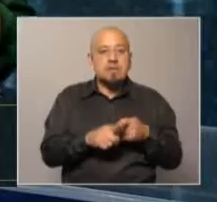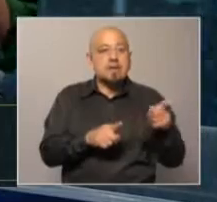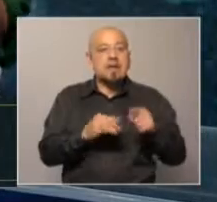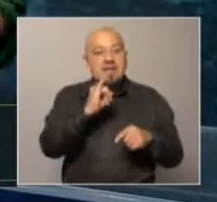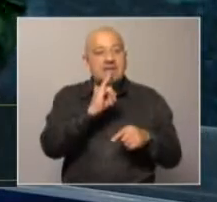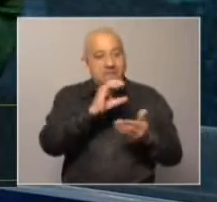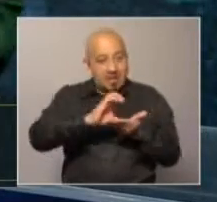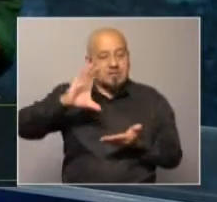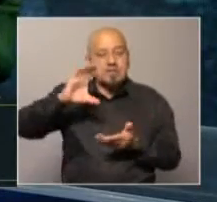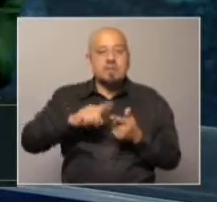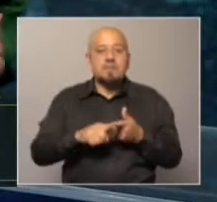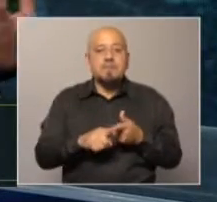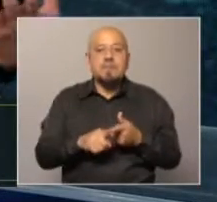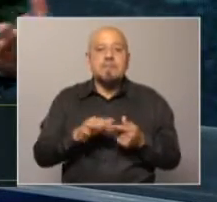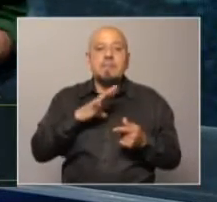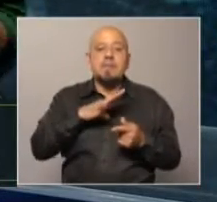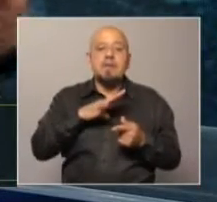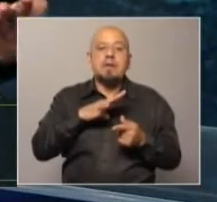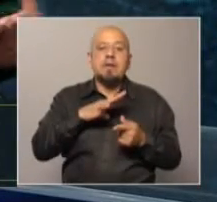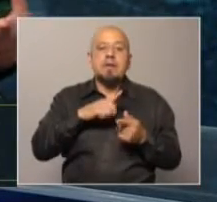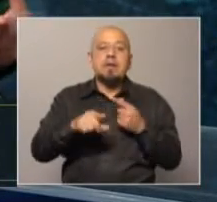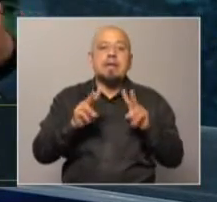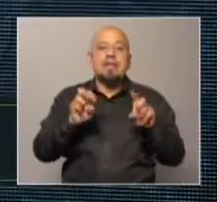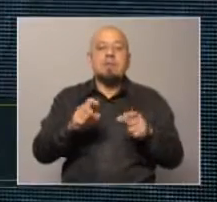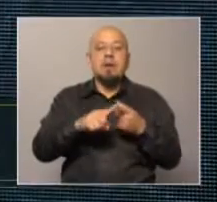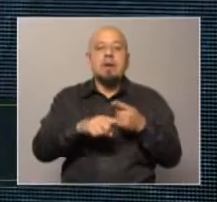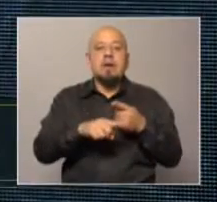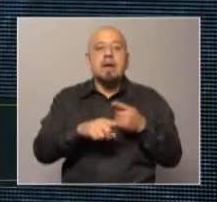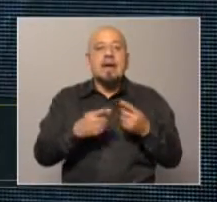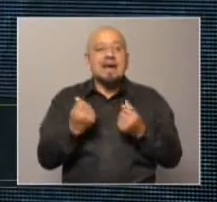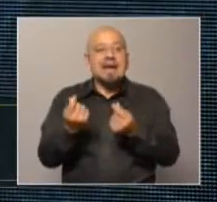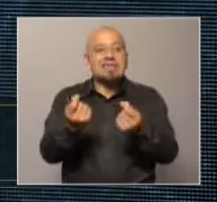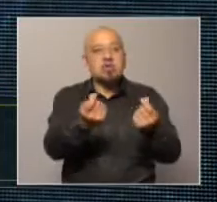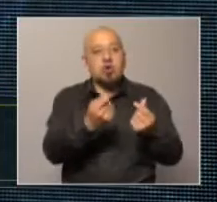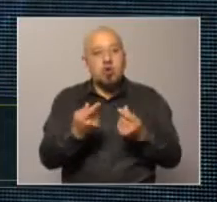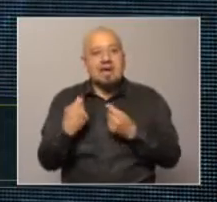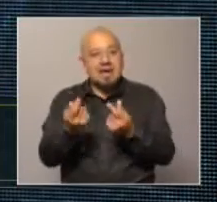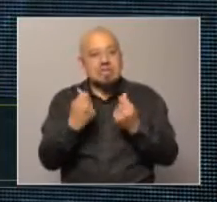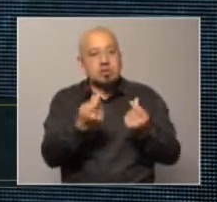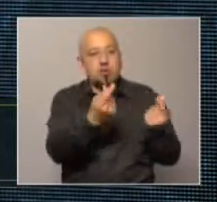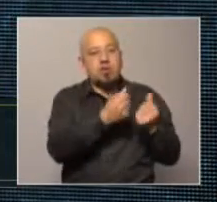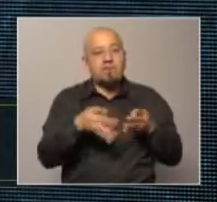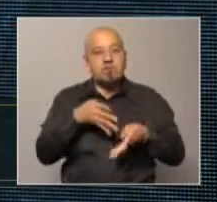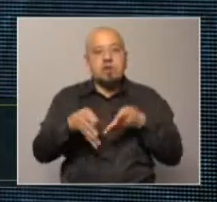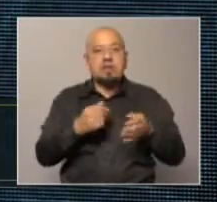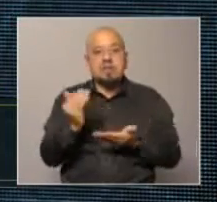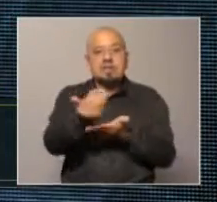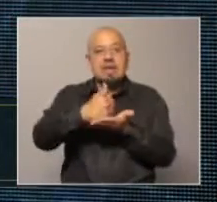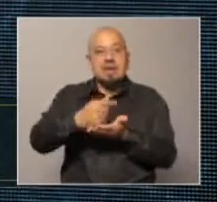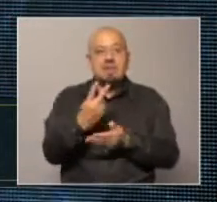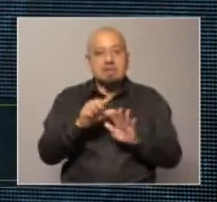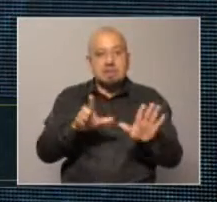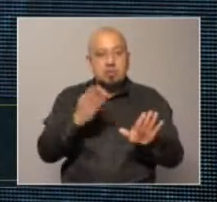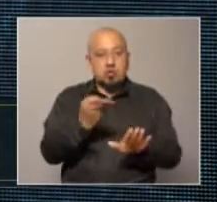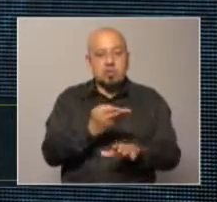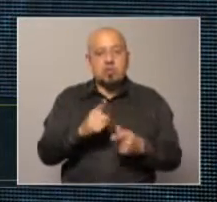la inflación, esa es la diferencia. Y después hay el rubro gasto de funcionamiento que se recorta un poco menos, pero se recorta el 27%. Y